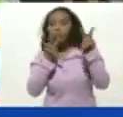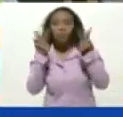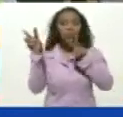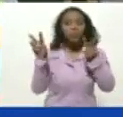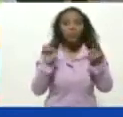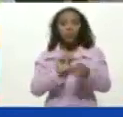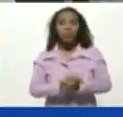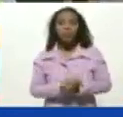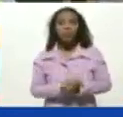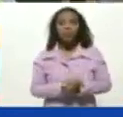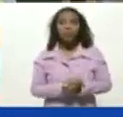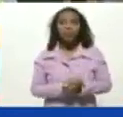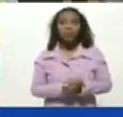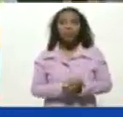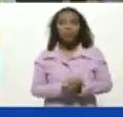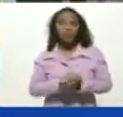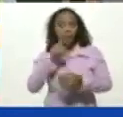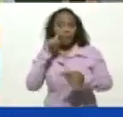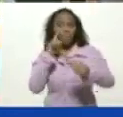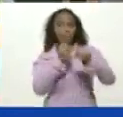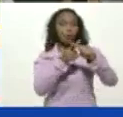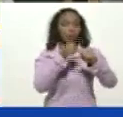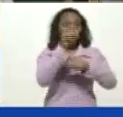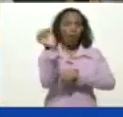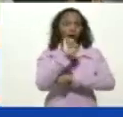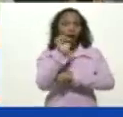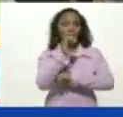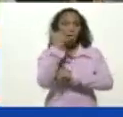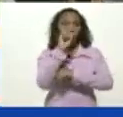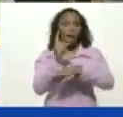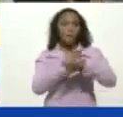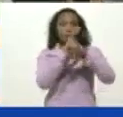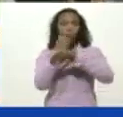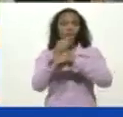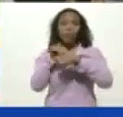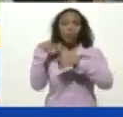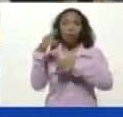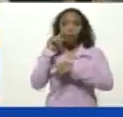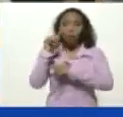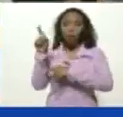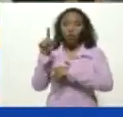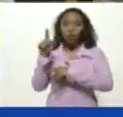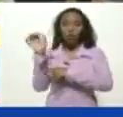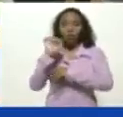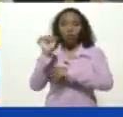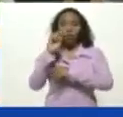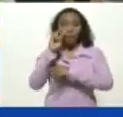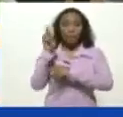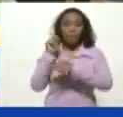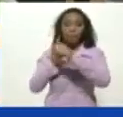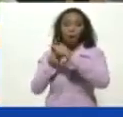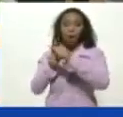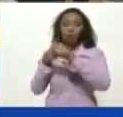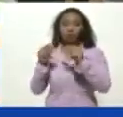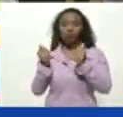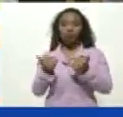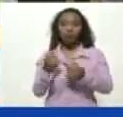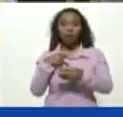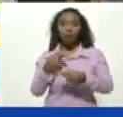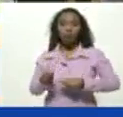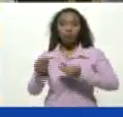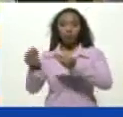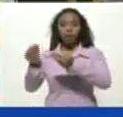ver. Y pum, capturaron un carro y tenía un dron. Y luego capturaron otro carro. Inmediatamente se lo